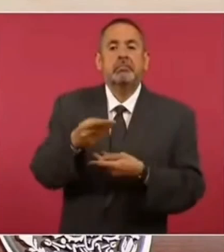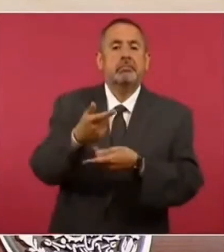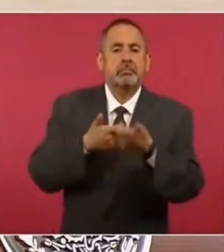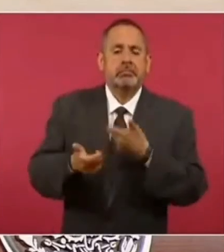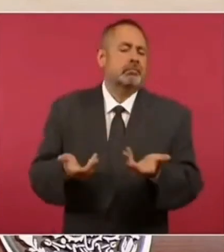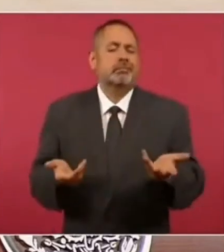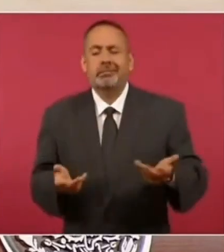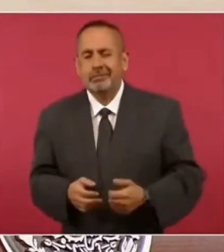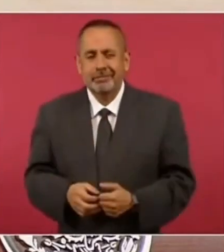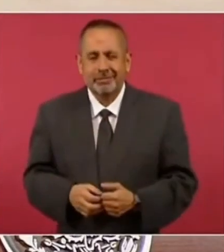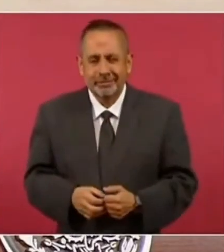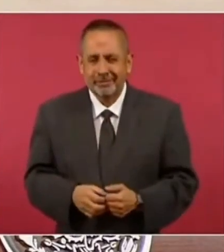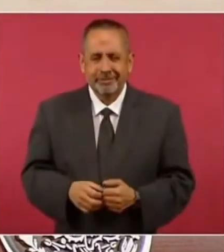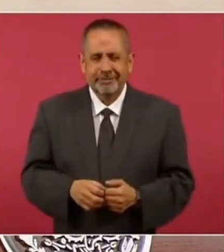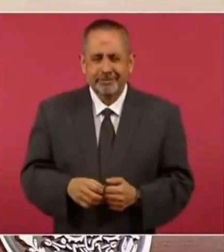diferencias ideológicas,